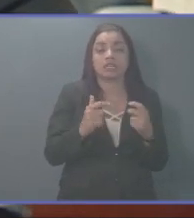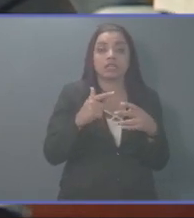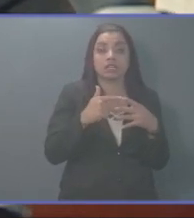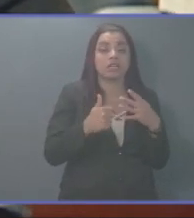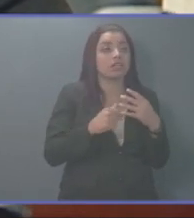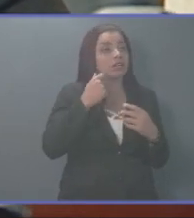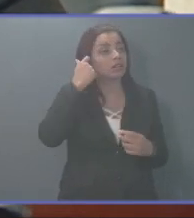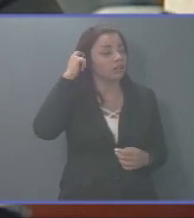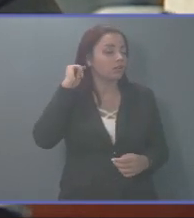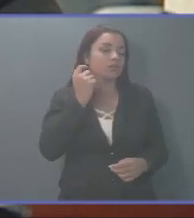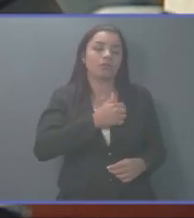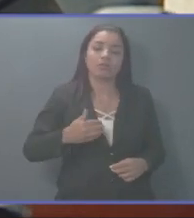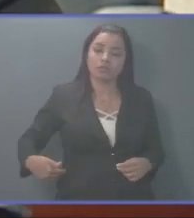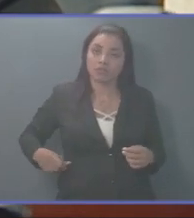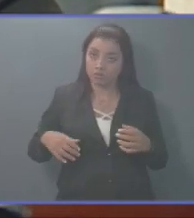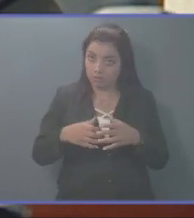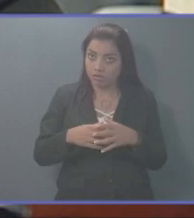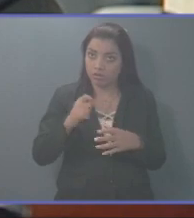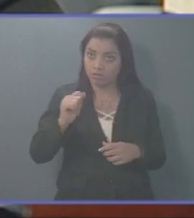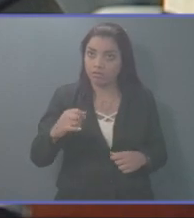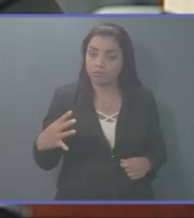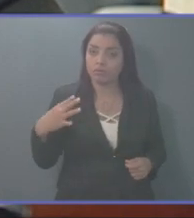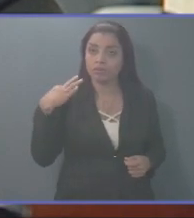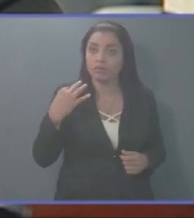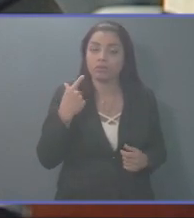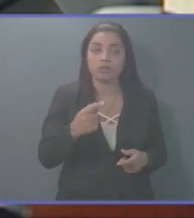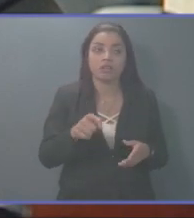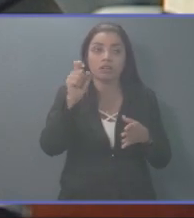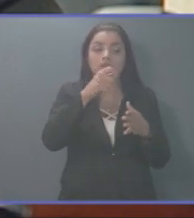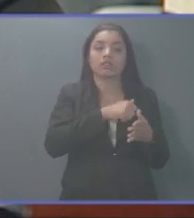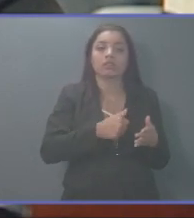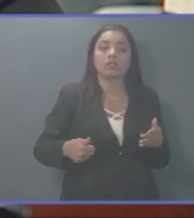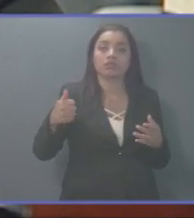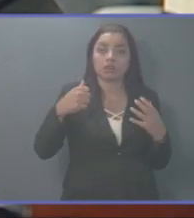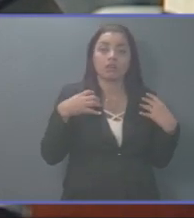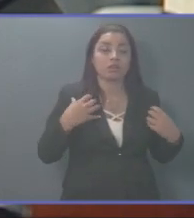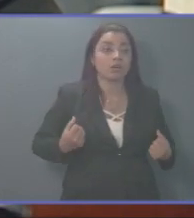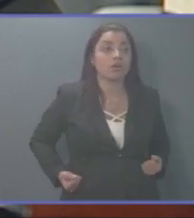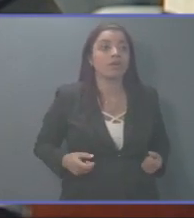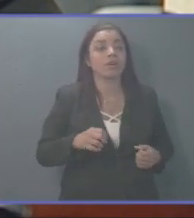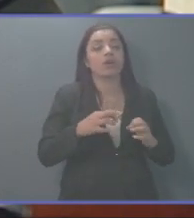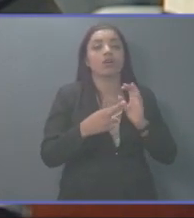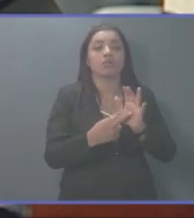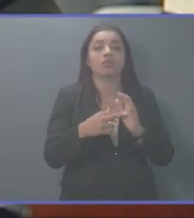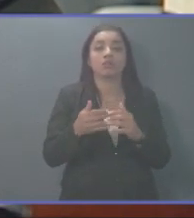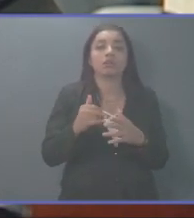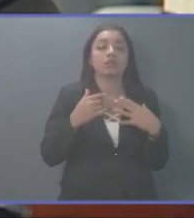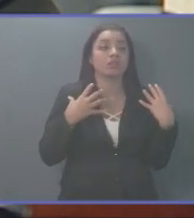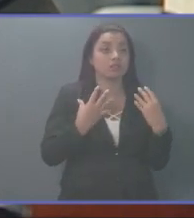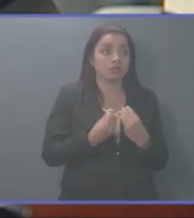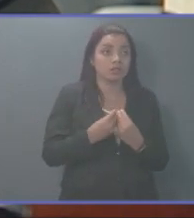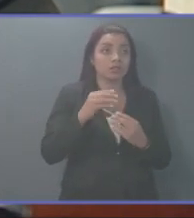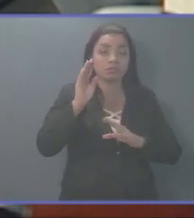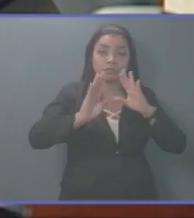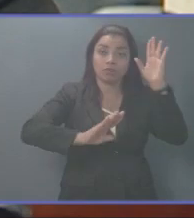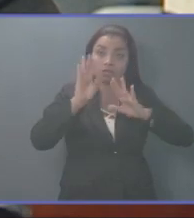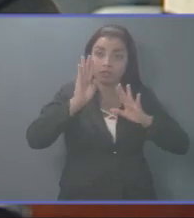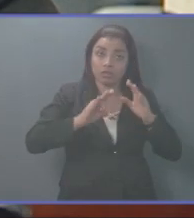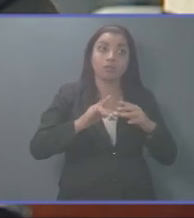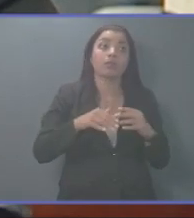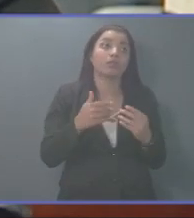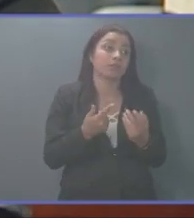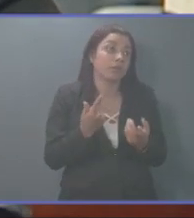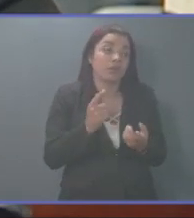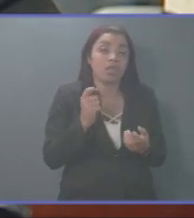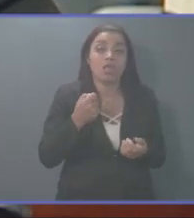El presidente de la comisión podrá invitar a distintos funcionarios de gobierno o representantes de personas de esa sociedad civil a participar con voz, pero sin